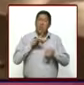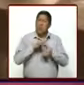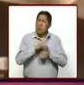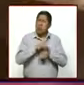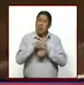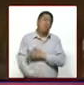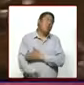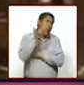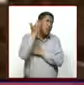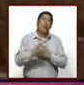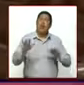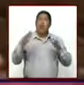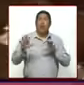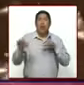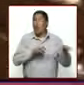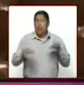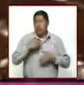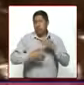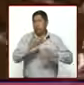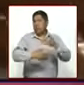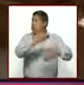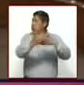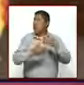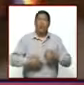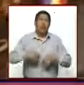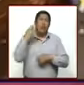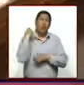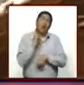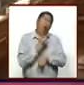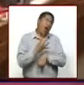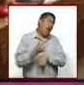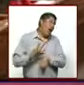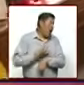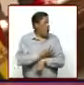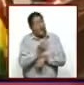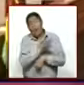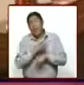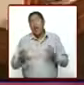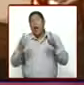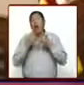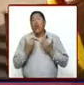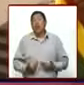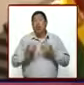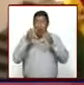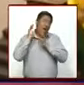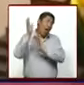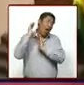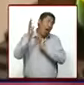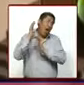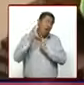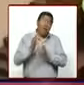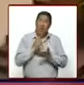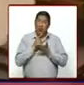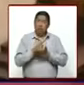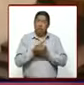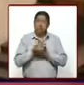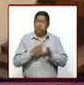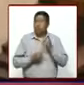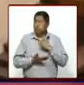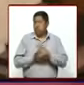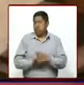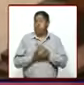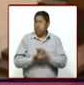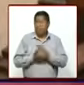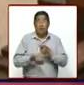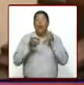horas de la jornada ya se va llevando consecutivamente más de 4 horas y hasta el momento se van debatiendo diferentes puntos.